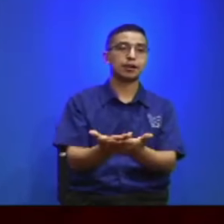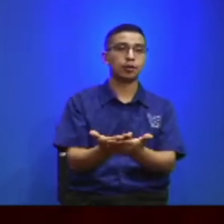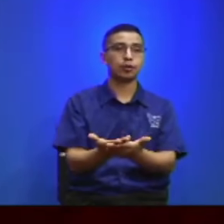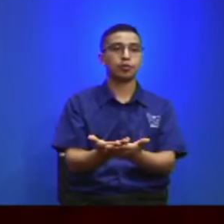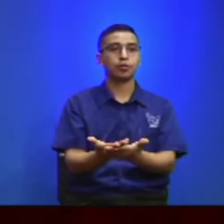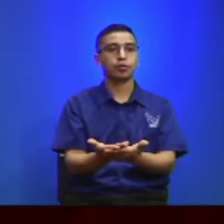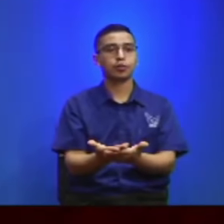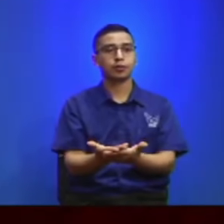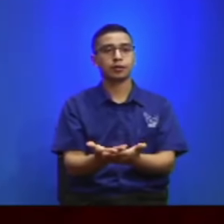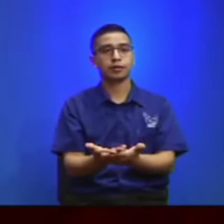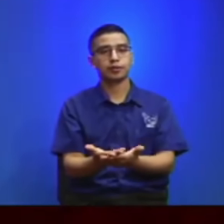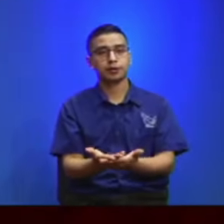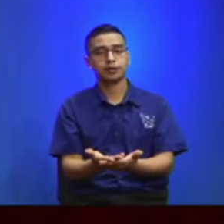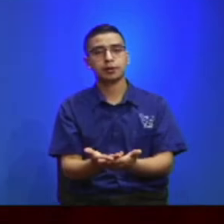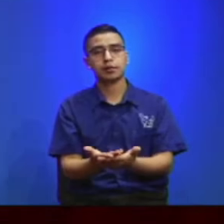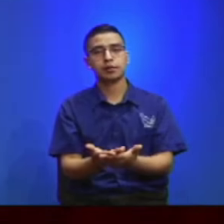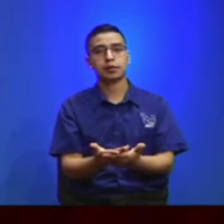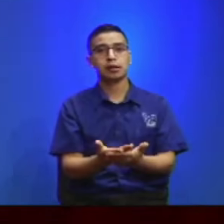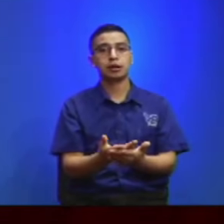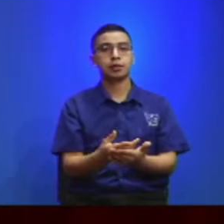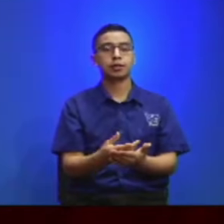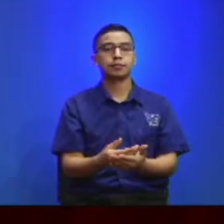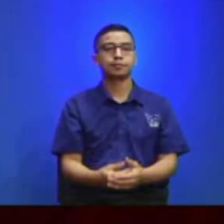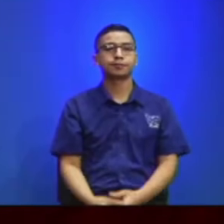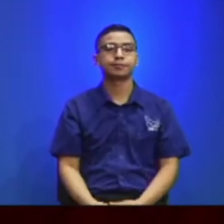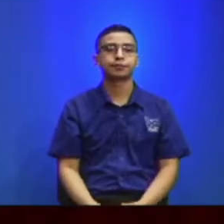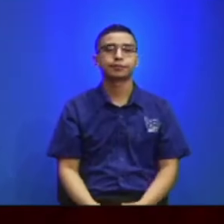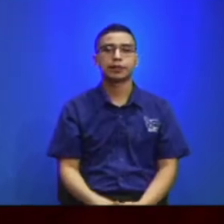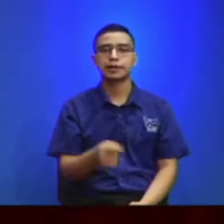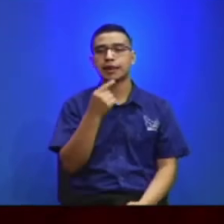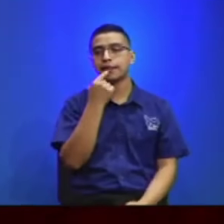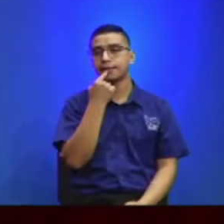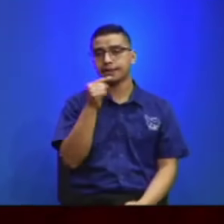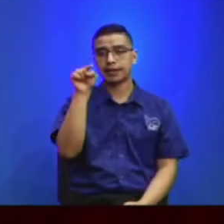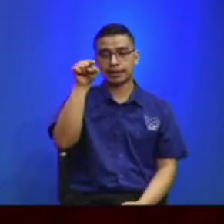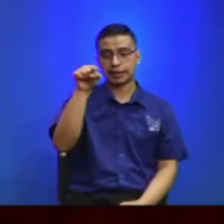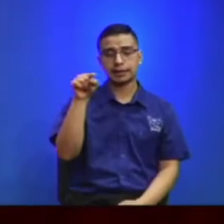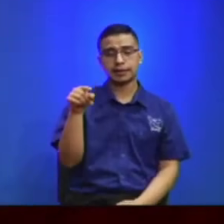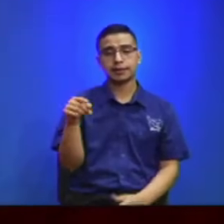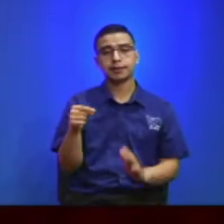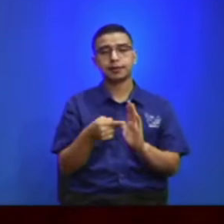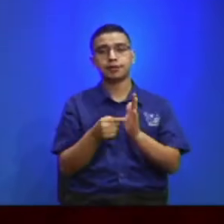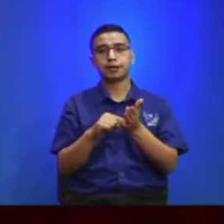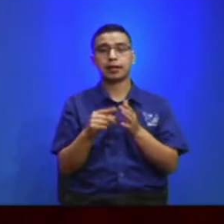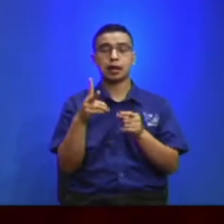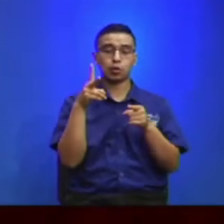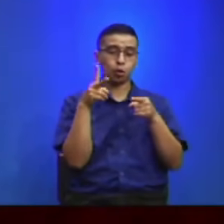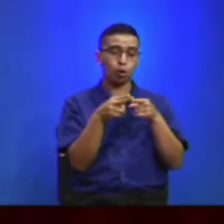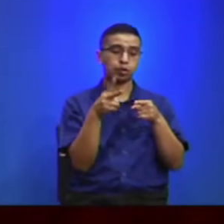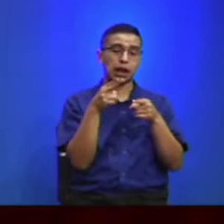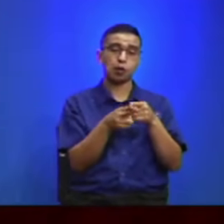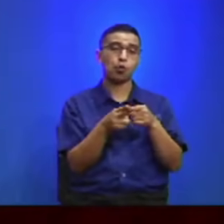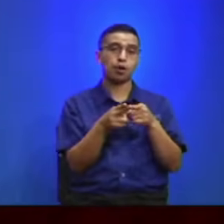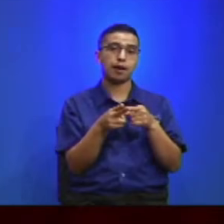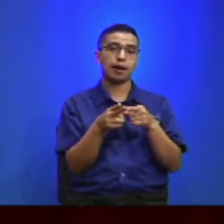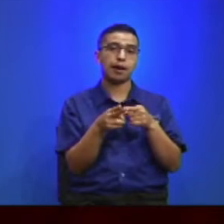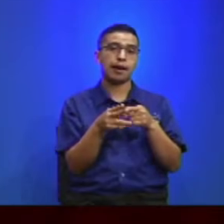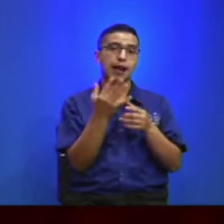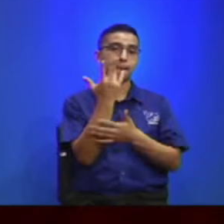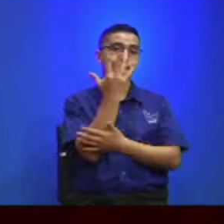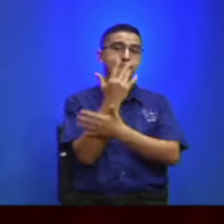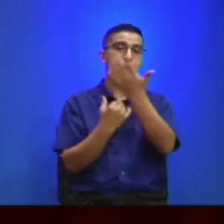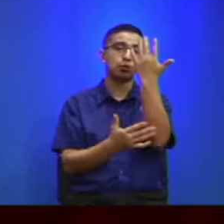el tronco y solo el tronco le quedaba aragón eso quiere decir le cortaron las manos al ídolo